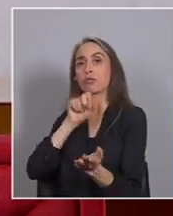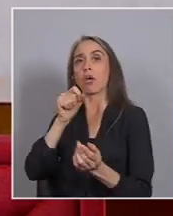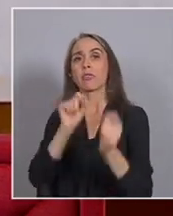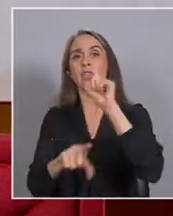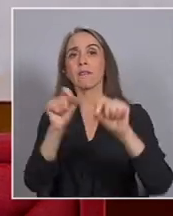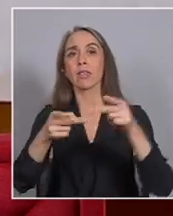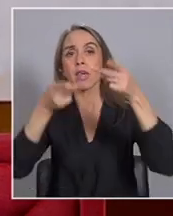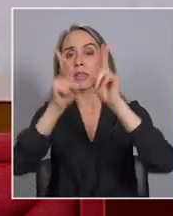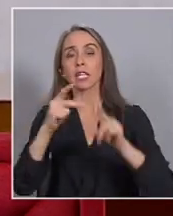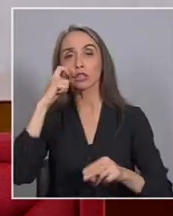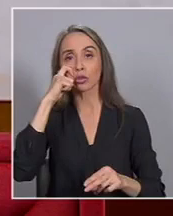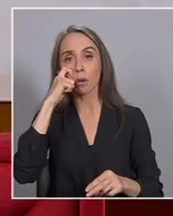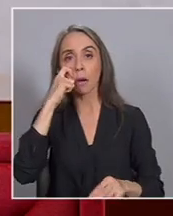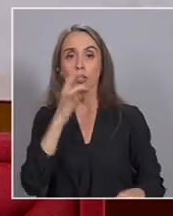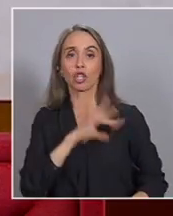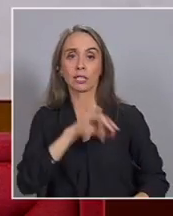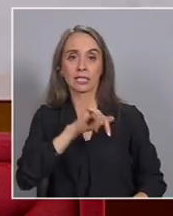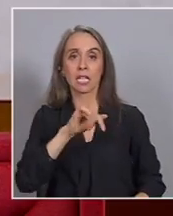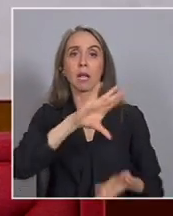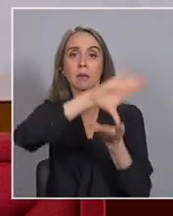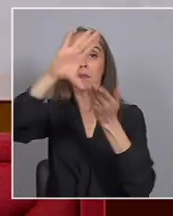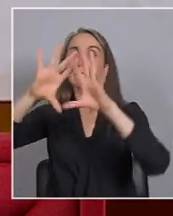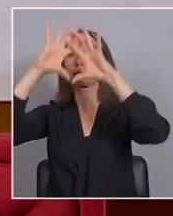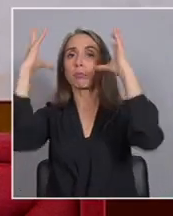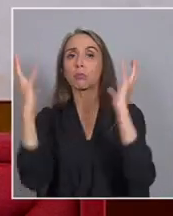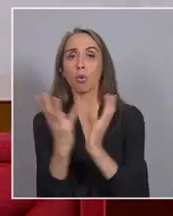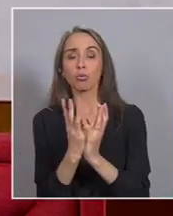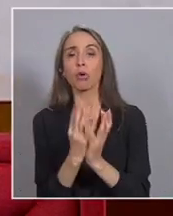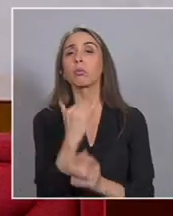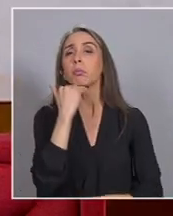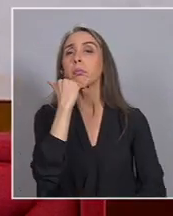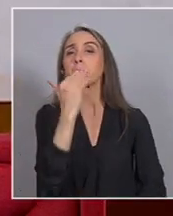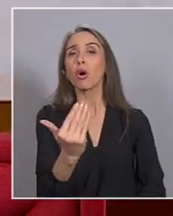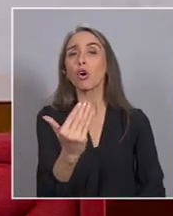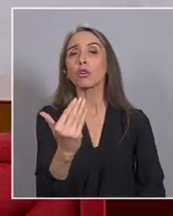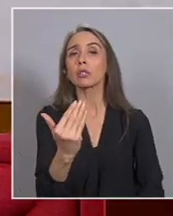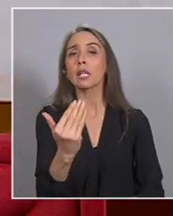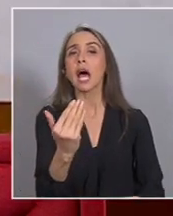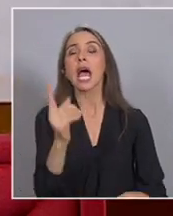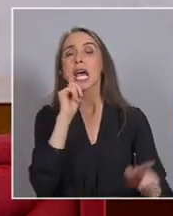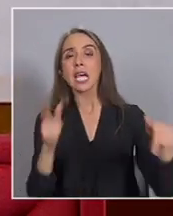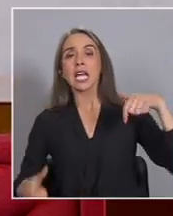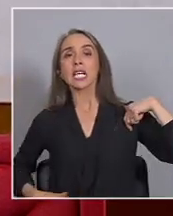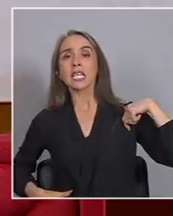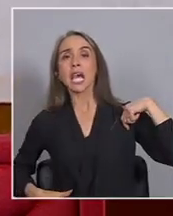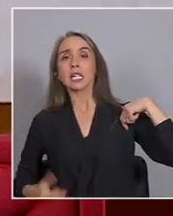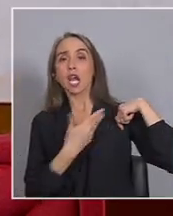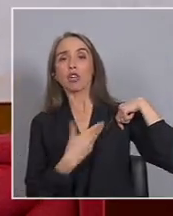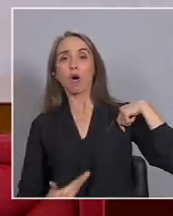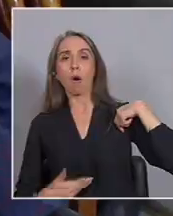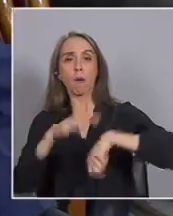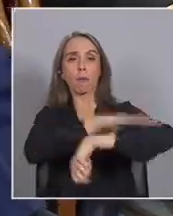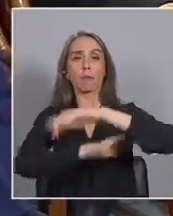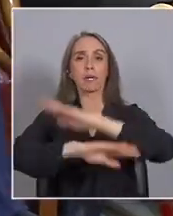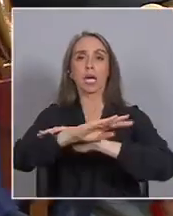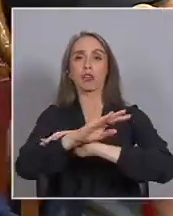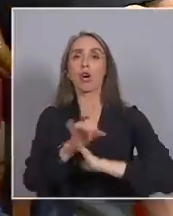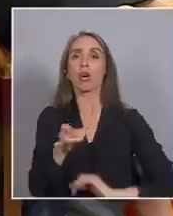defensa de los derechos humanos en Chile y en el mundo, sin importar el color del gobierno que nos vulnere.